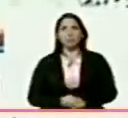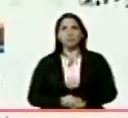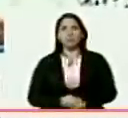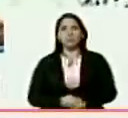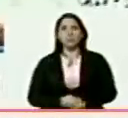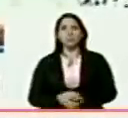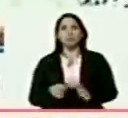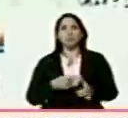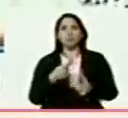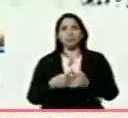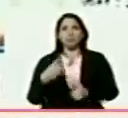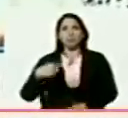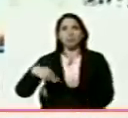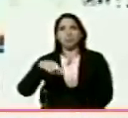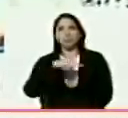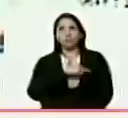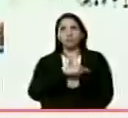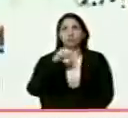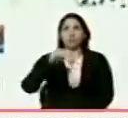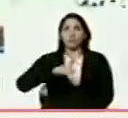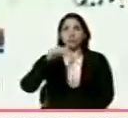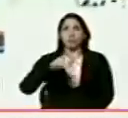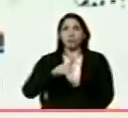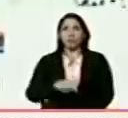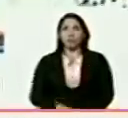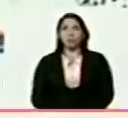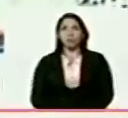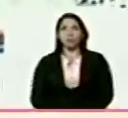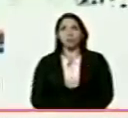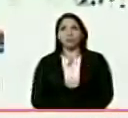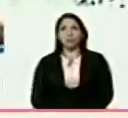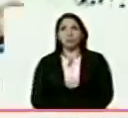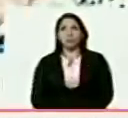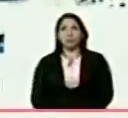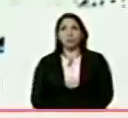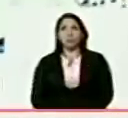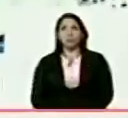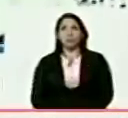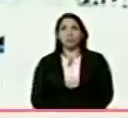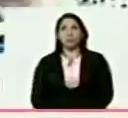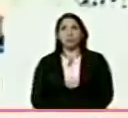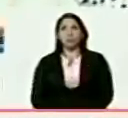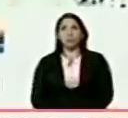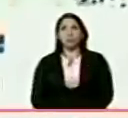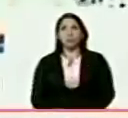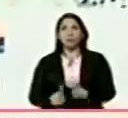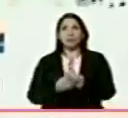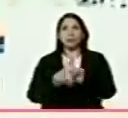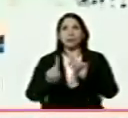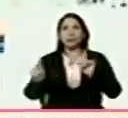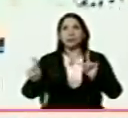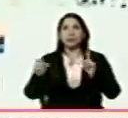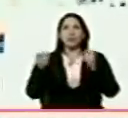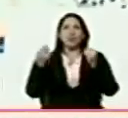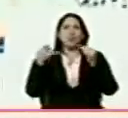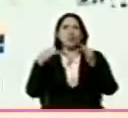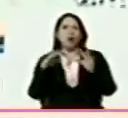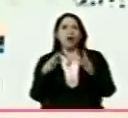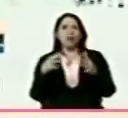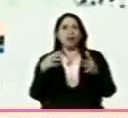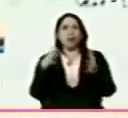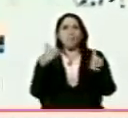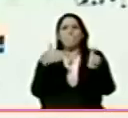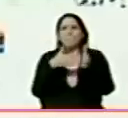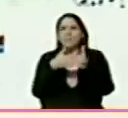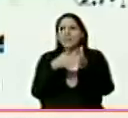nosotros somos aquí a distancia de no sé cuántos mil kilómetros desde Damasco